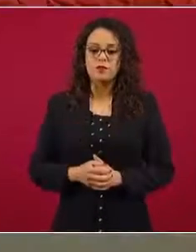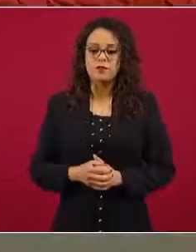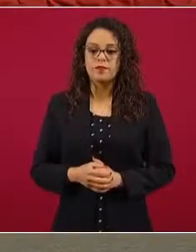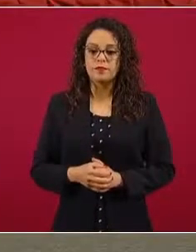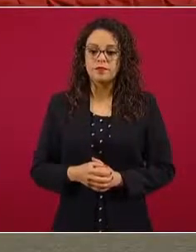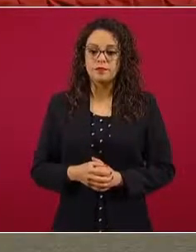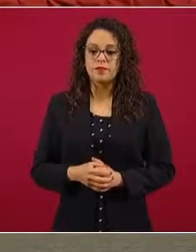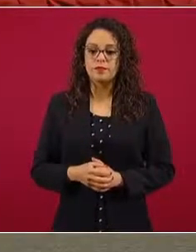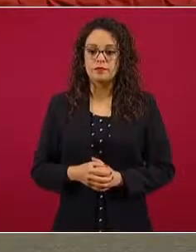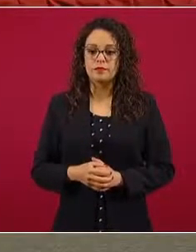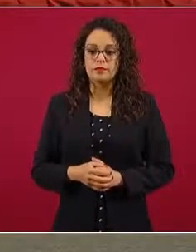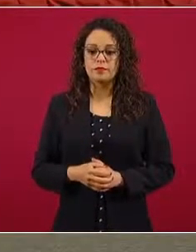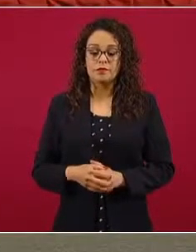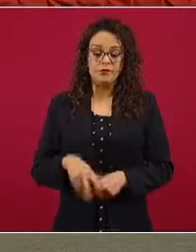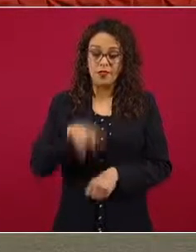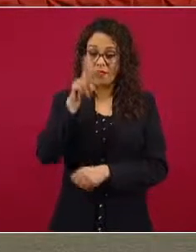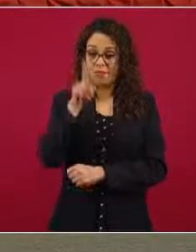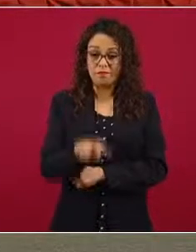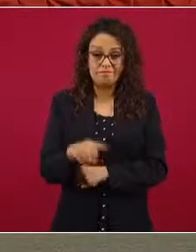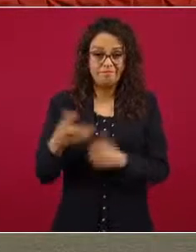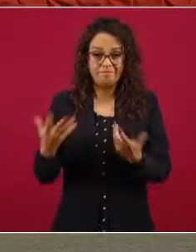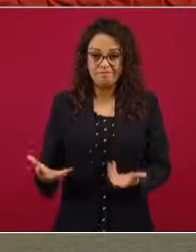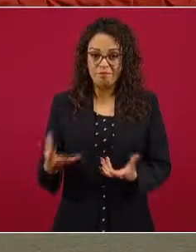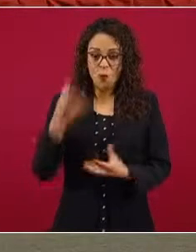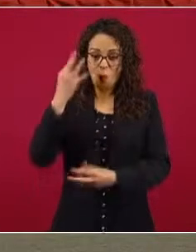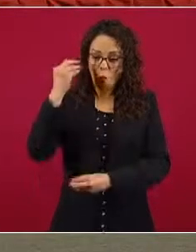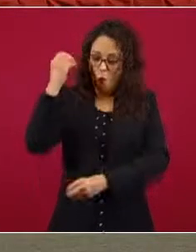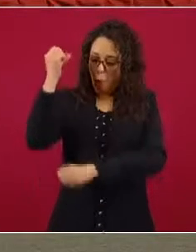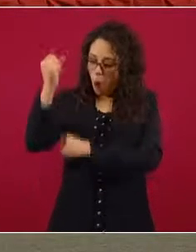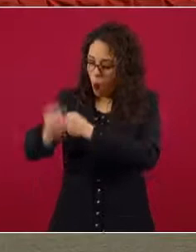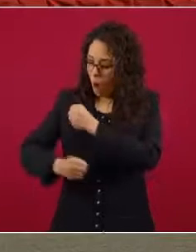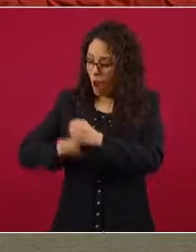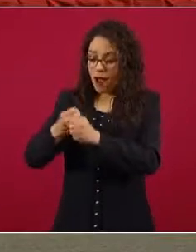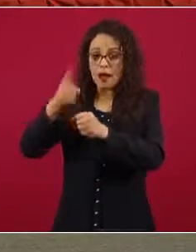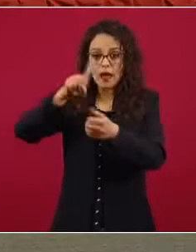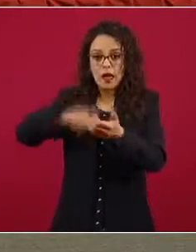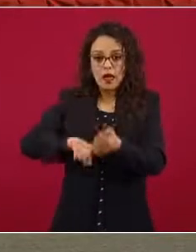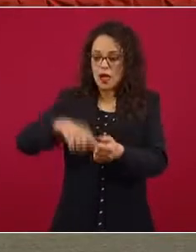enfrentar siglos de influyentismo,